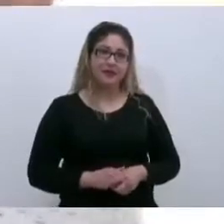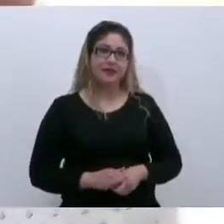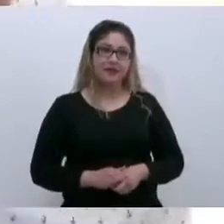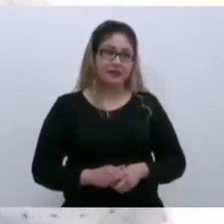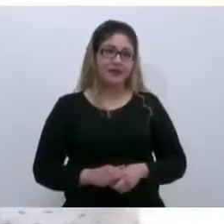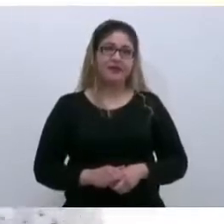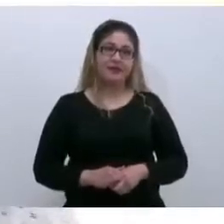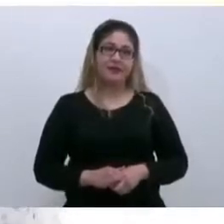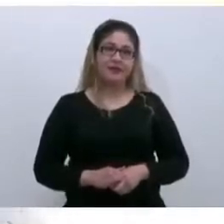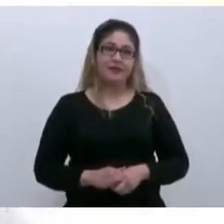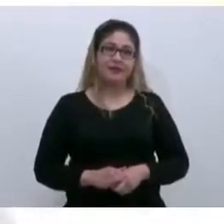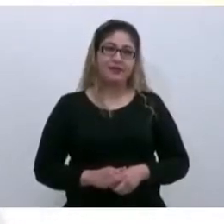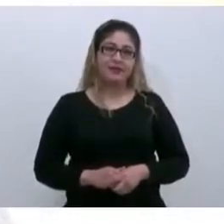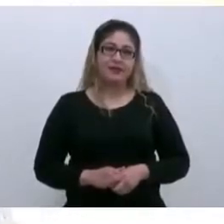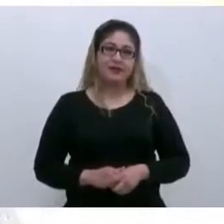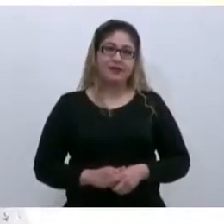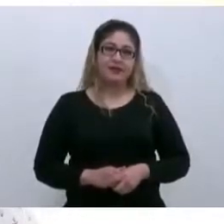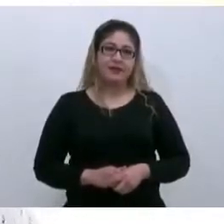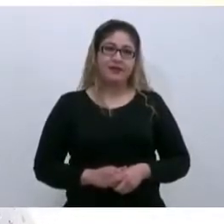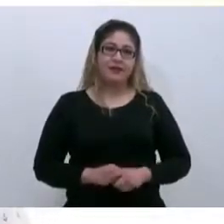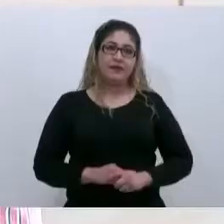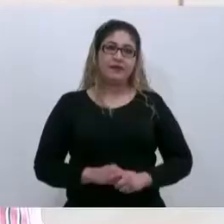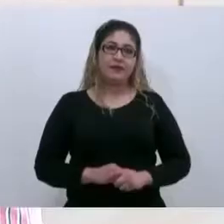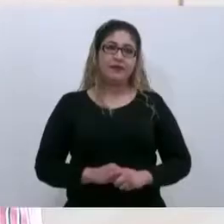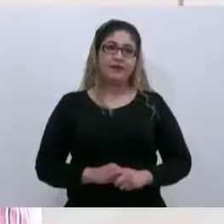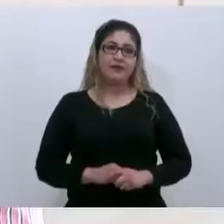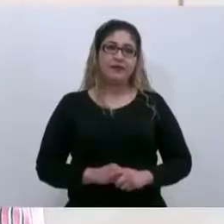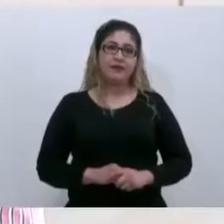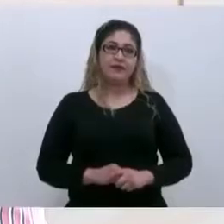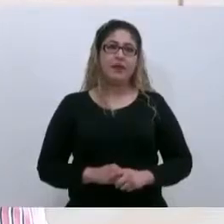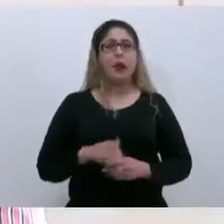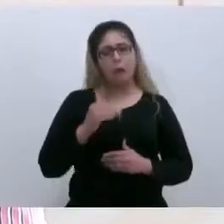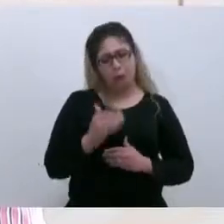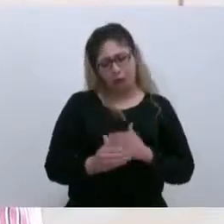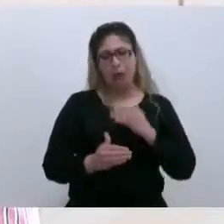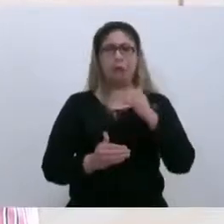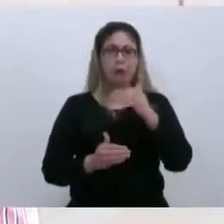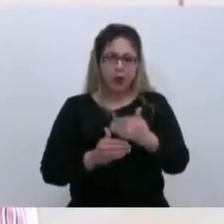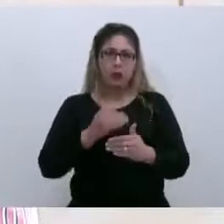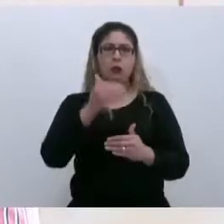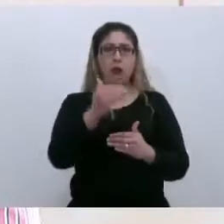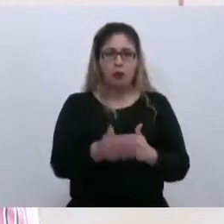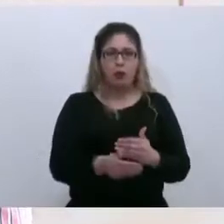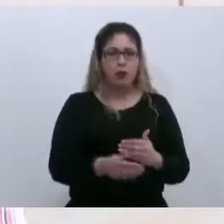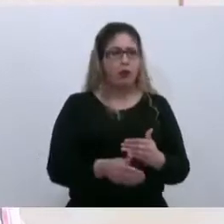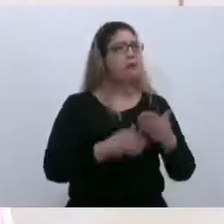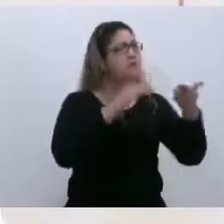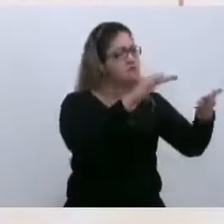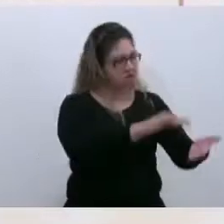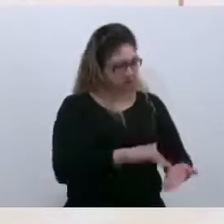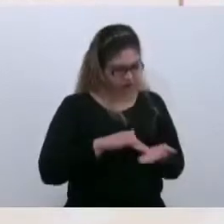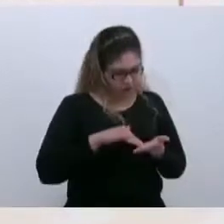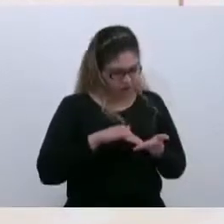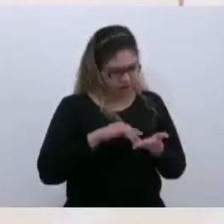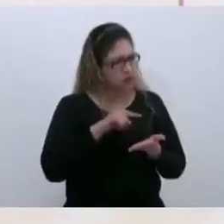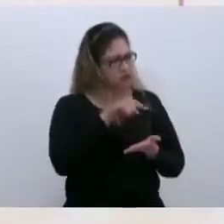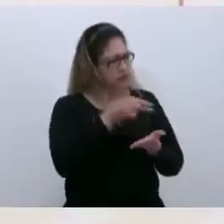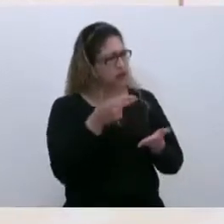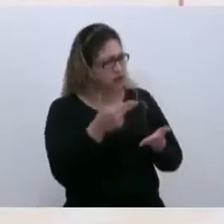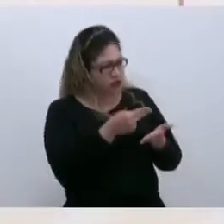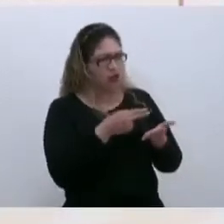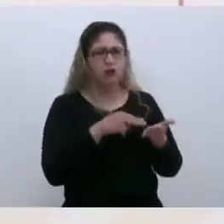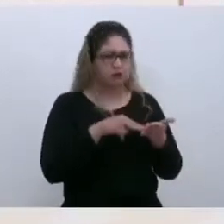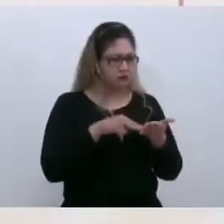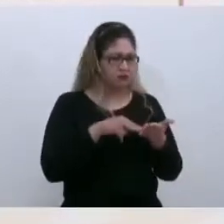Se va resolviendo y vamos a seguir apoyando al pueblo de